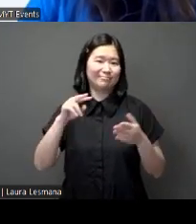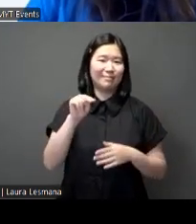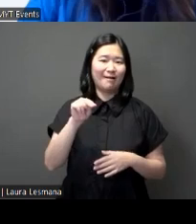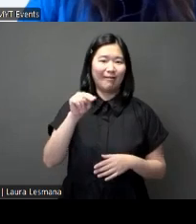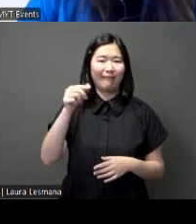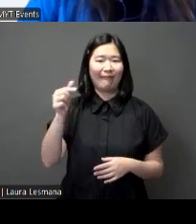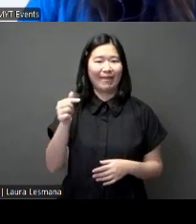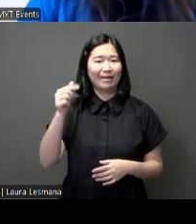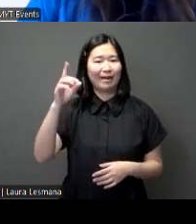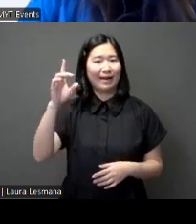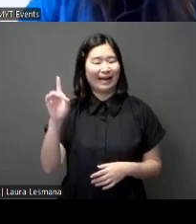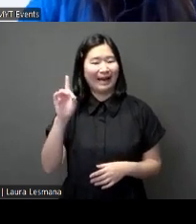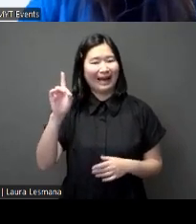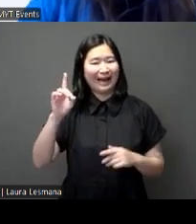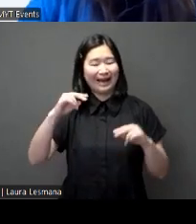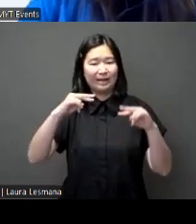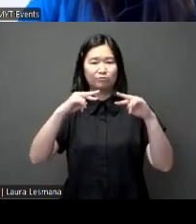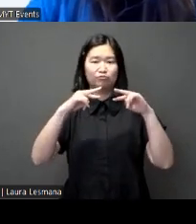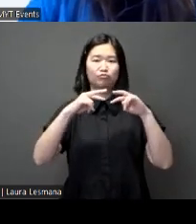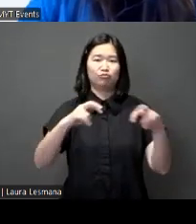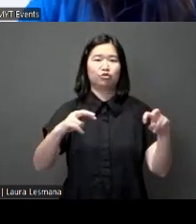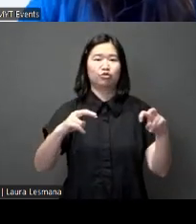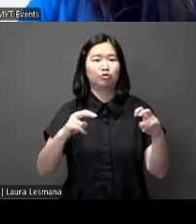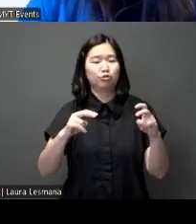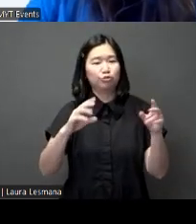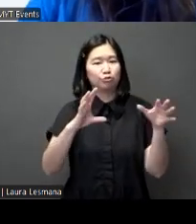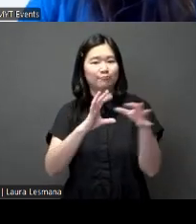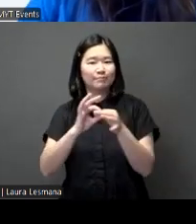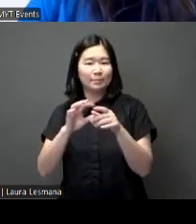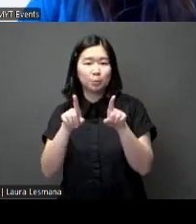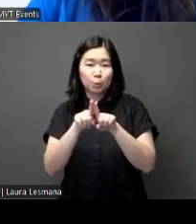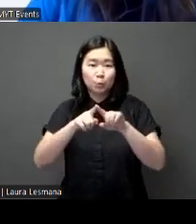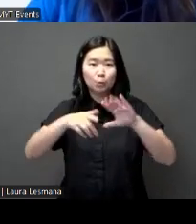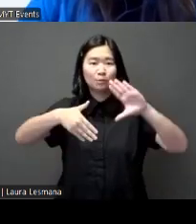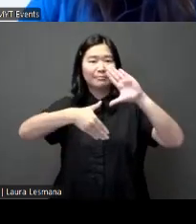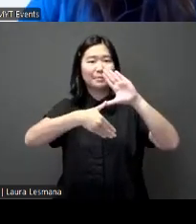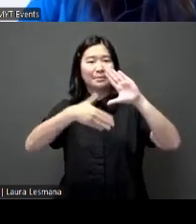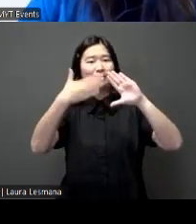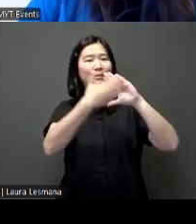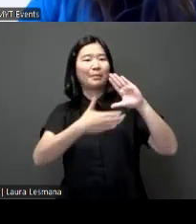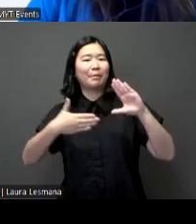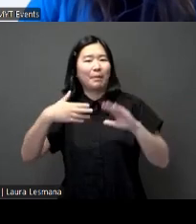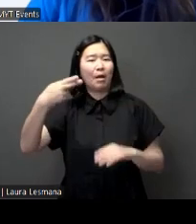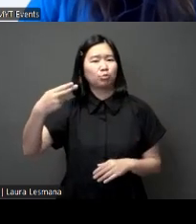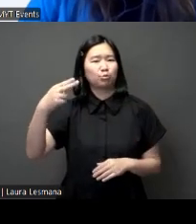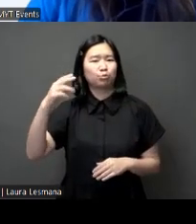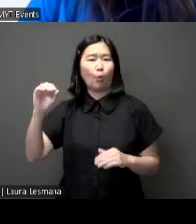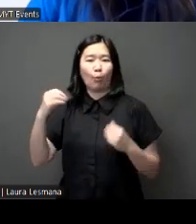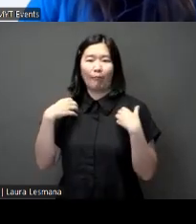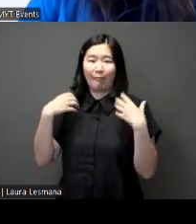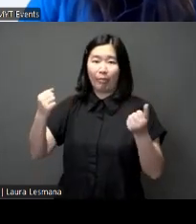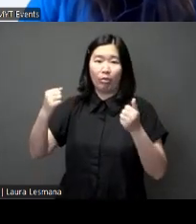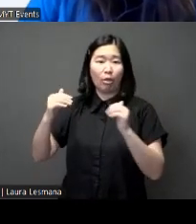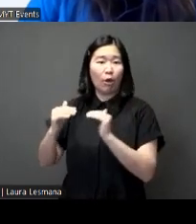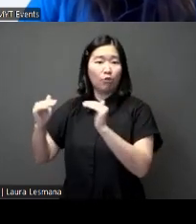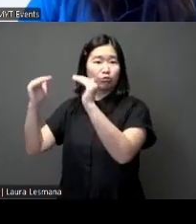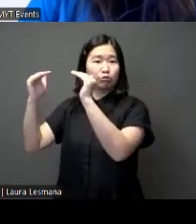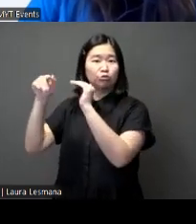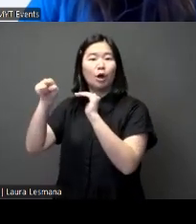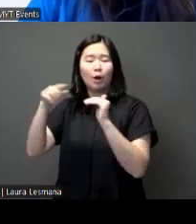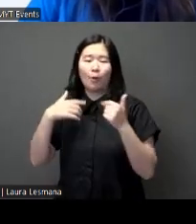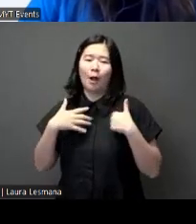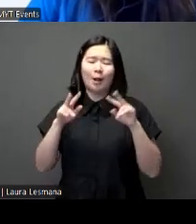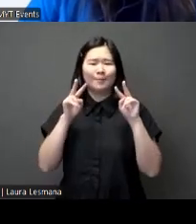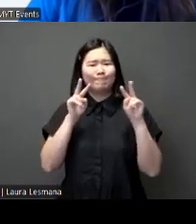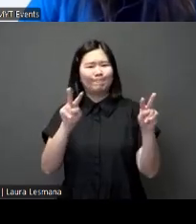sesiones de We la are very much Organización looking forward to Panamericana de supporting la you during Salud, today's las webinar, sesiones Core whose initiative is the TD. elimination of Estamos communicable anticipando diseases, la sesión del día